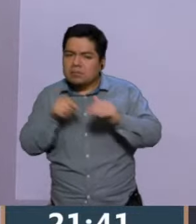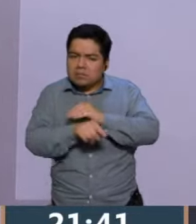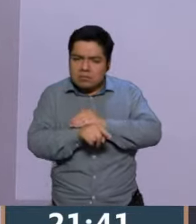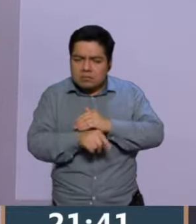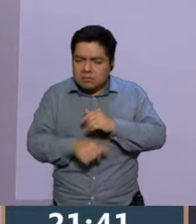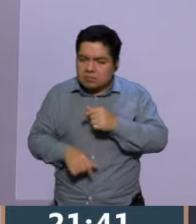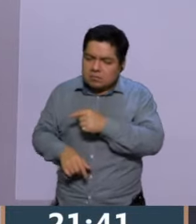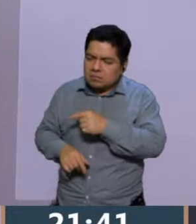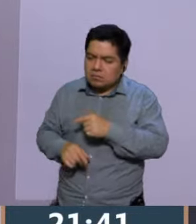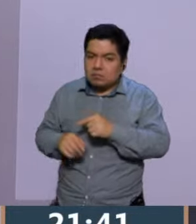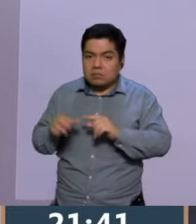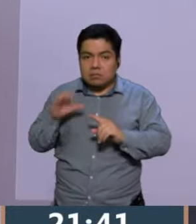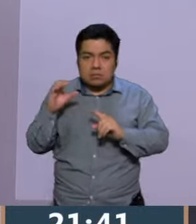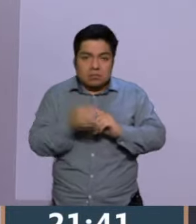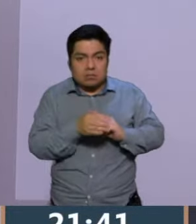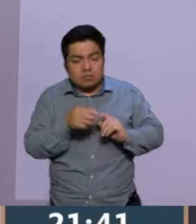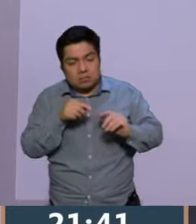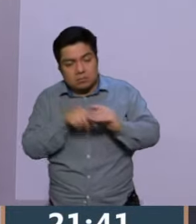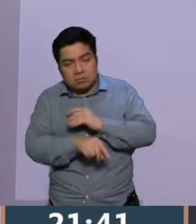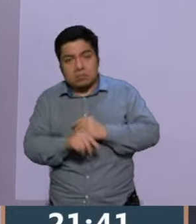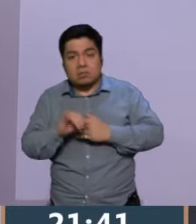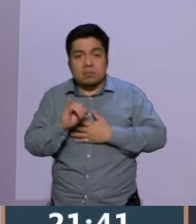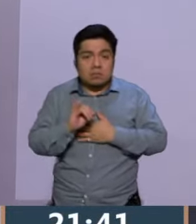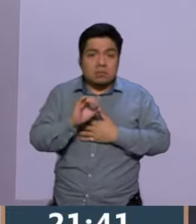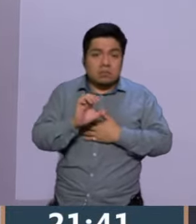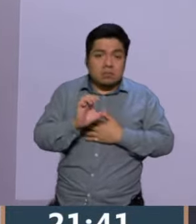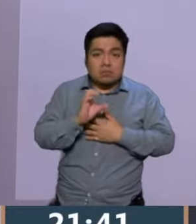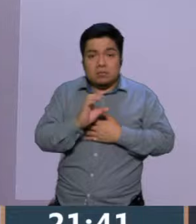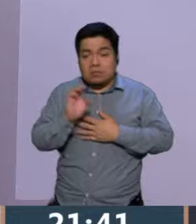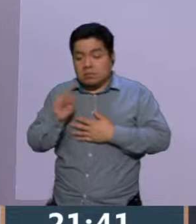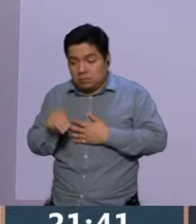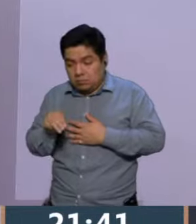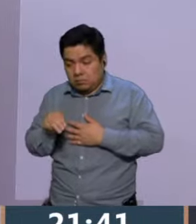la Comisión de Quejas y Denuncias del Instituto Electoral tiene